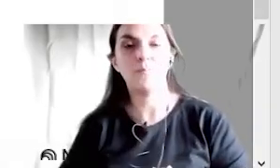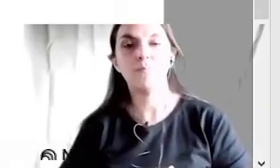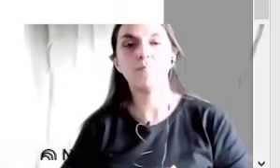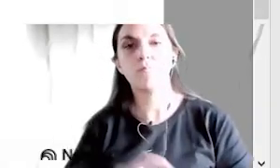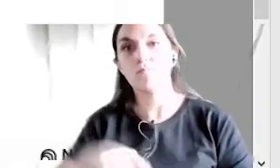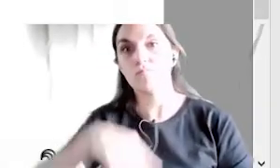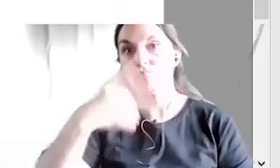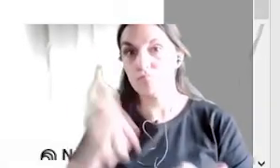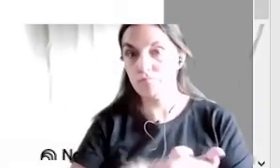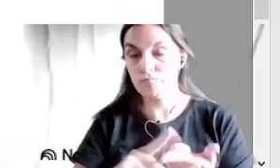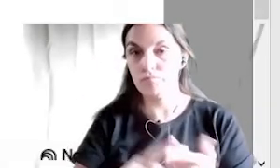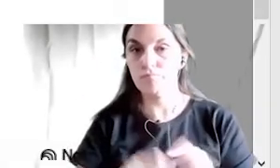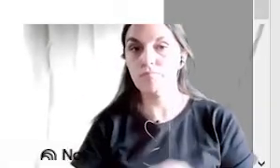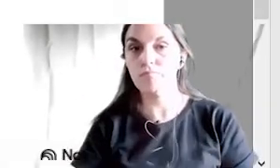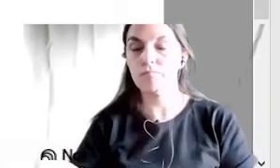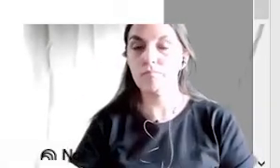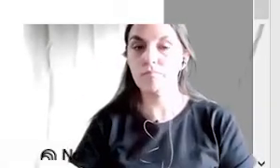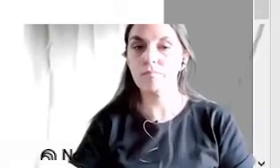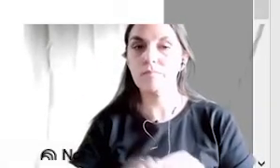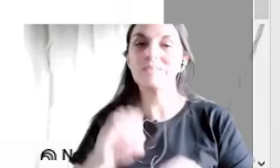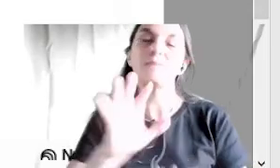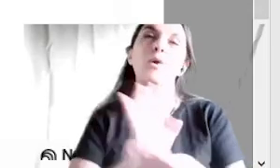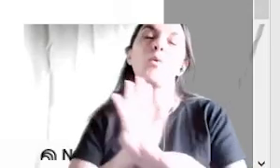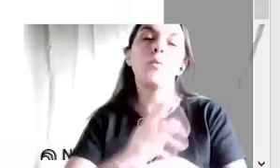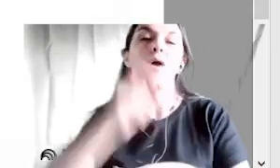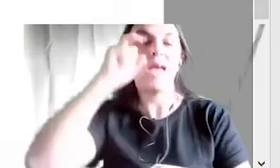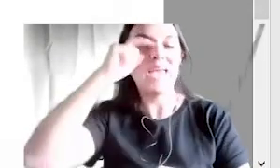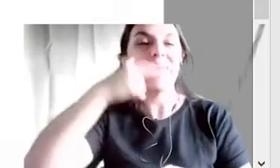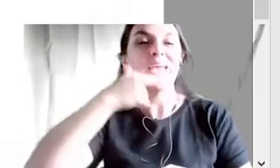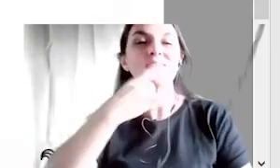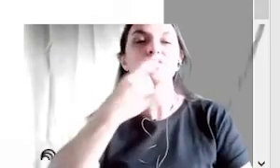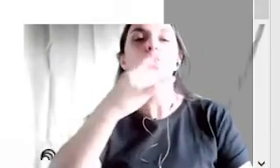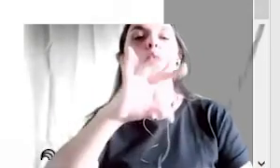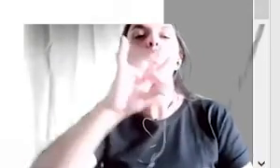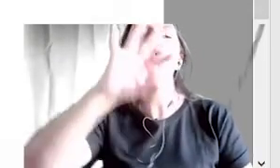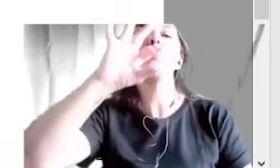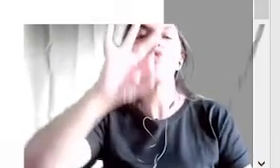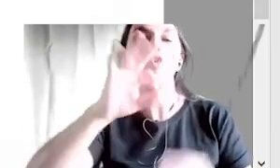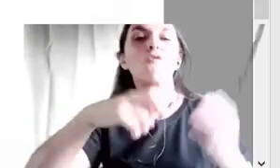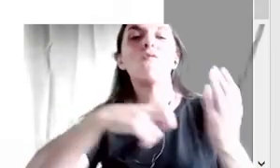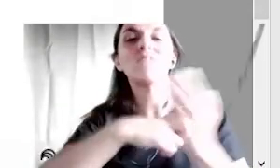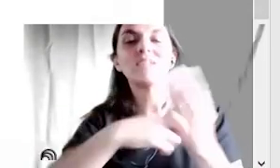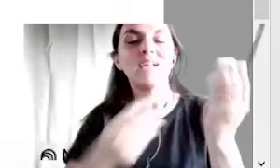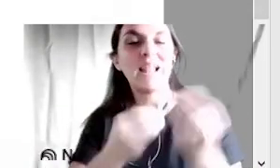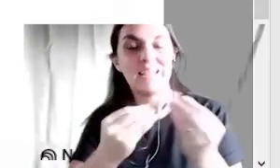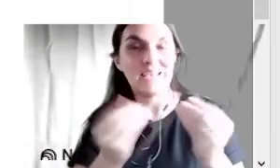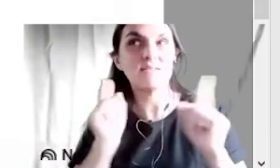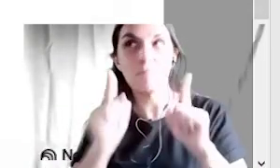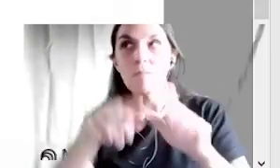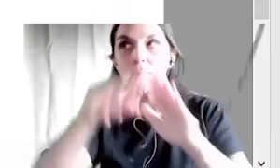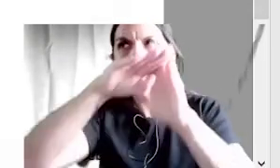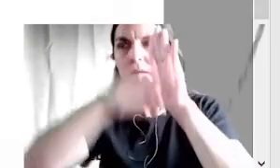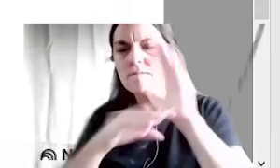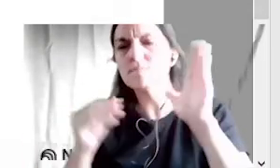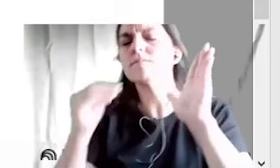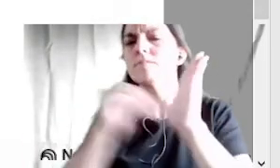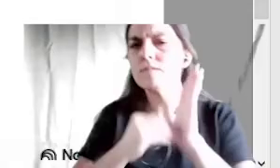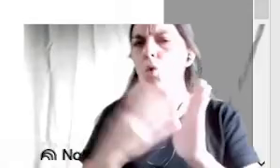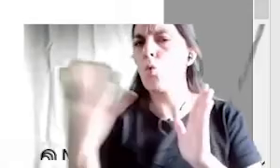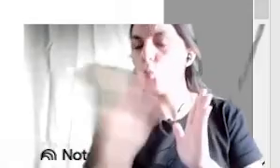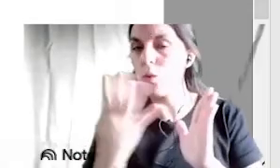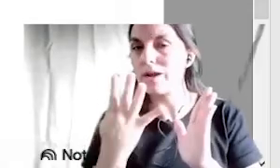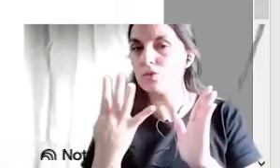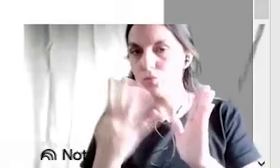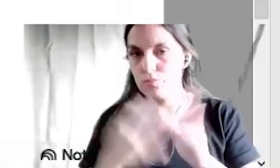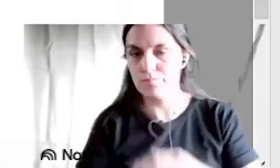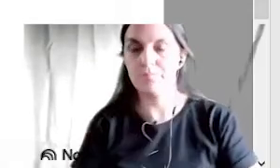llama un escudo fiscal, que son aquellos conceptos de la cuarta categoría que no integran la base